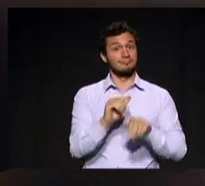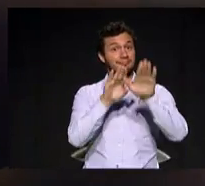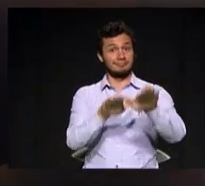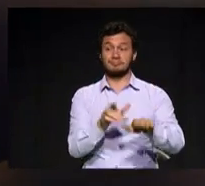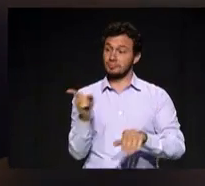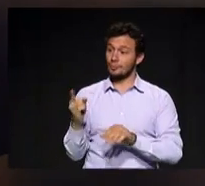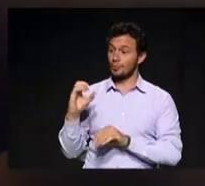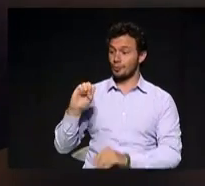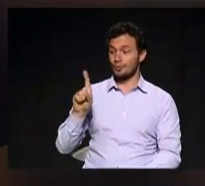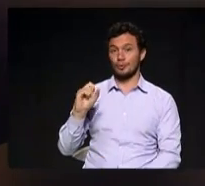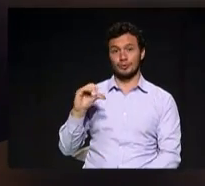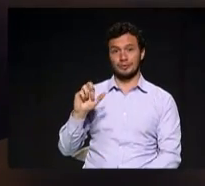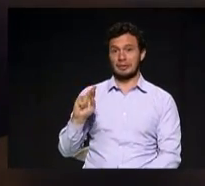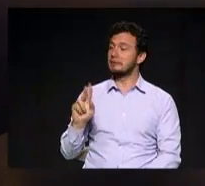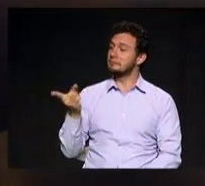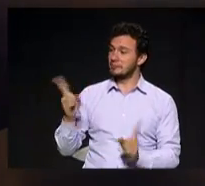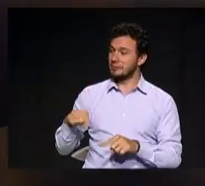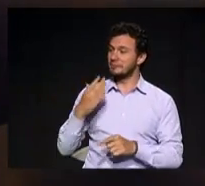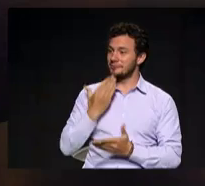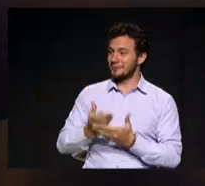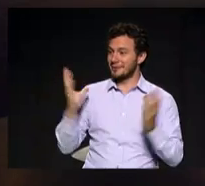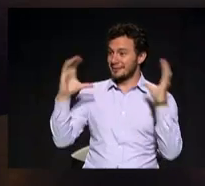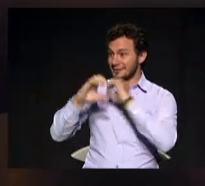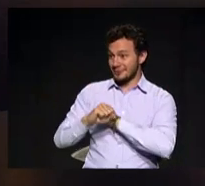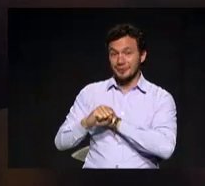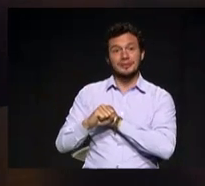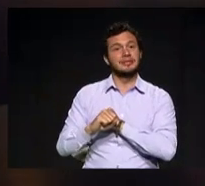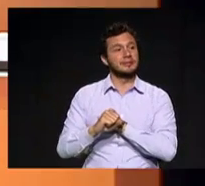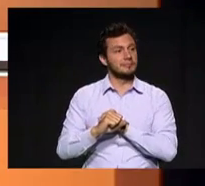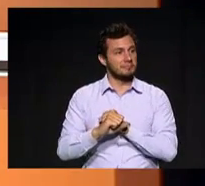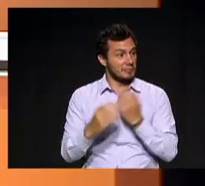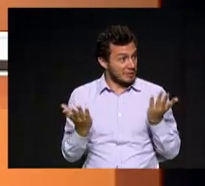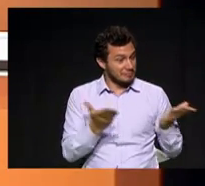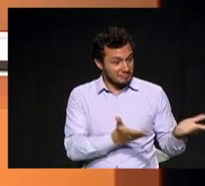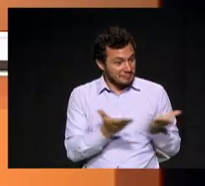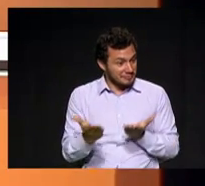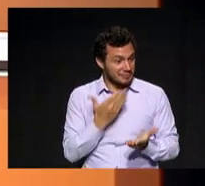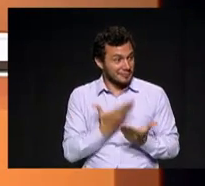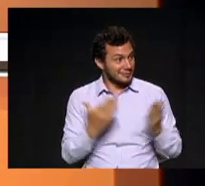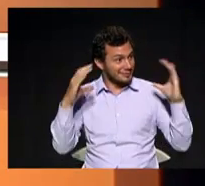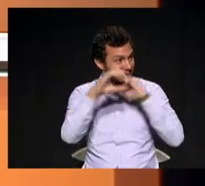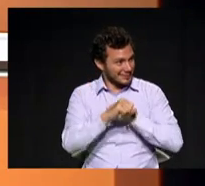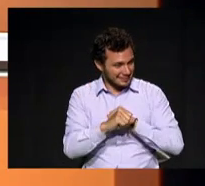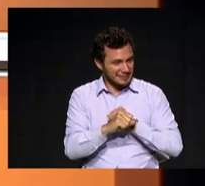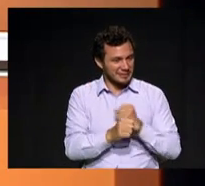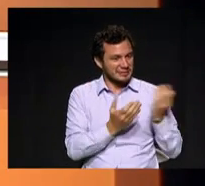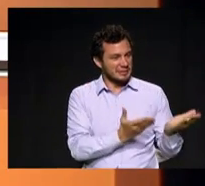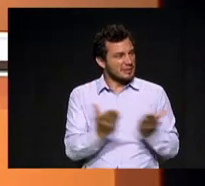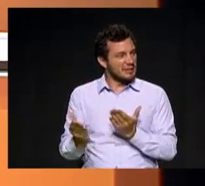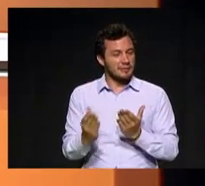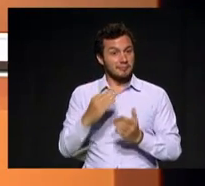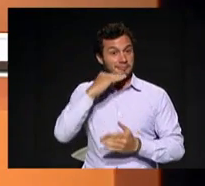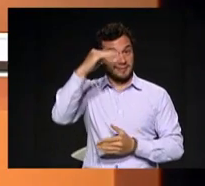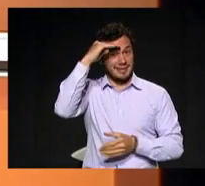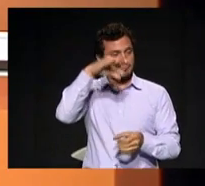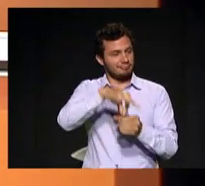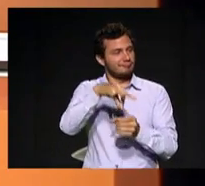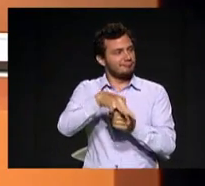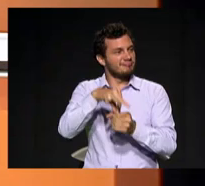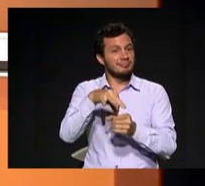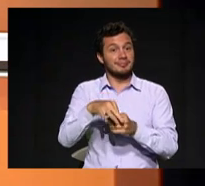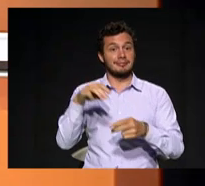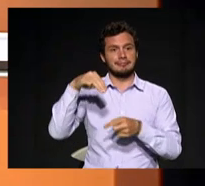natalia qué tal buenas noches un gusto tenerla por estos lados de medellín elige este espacio democrático que viene realizando telemedellín